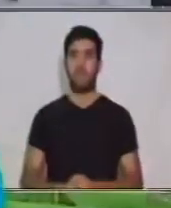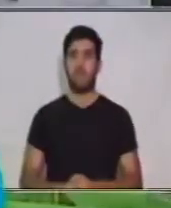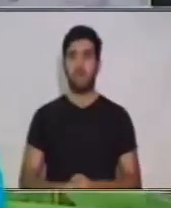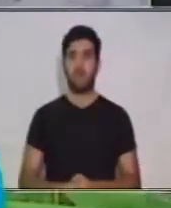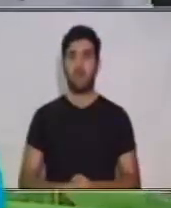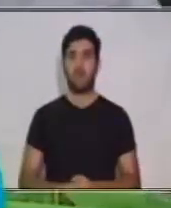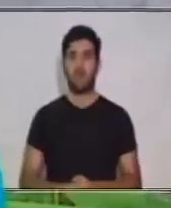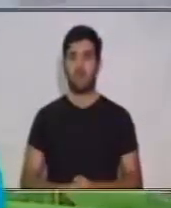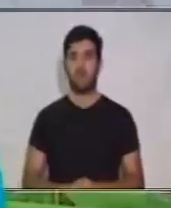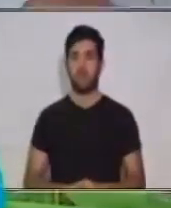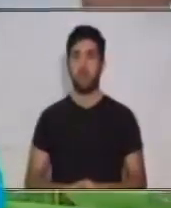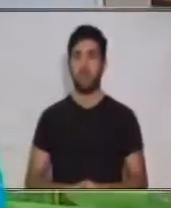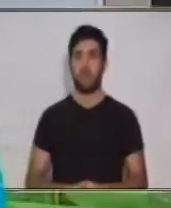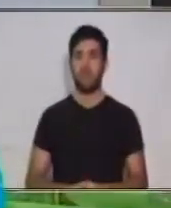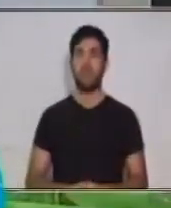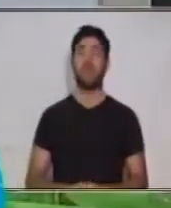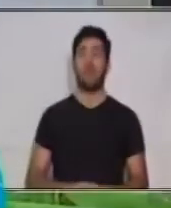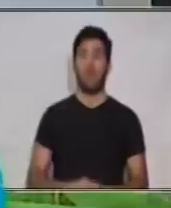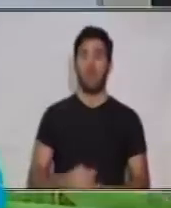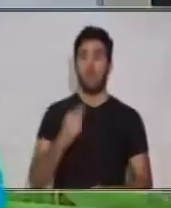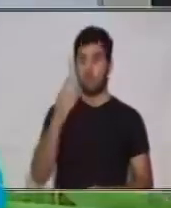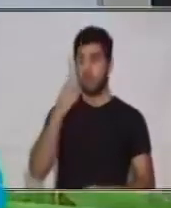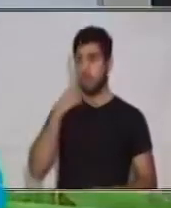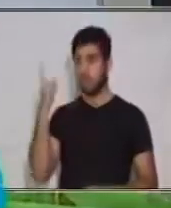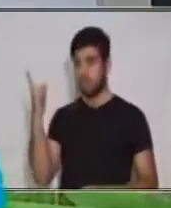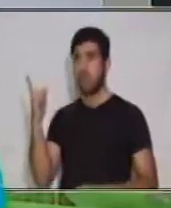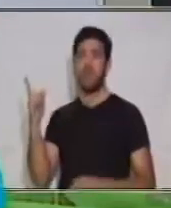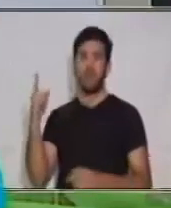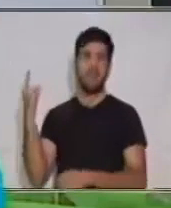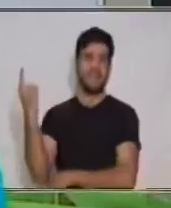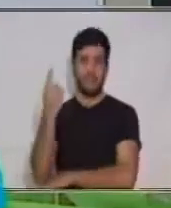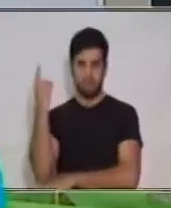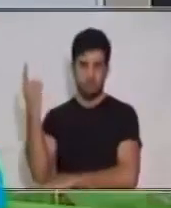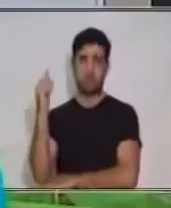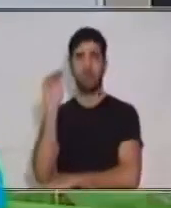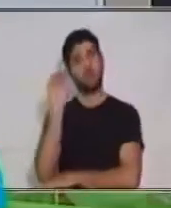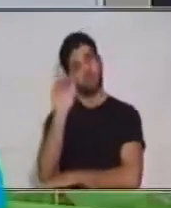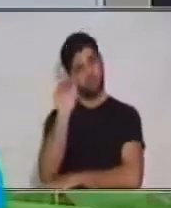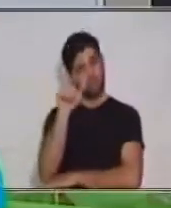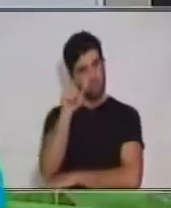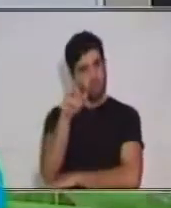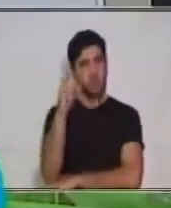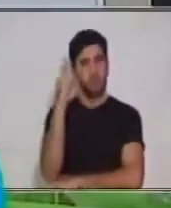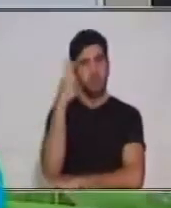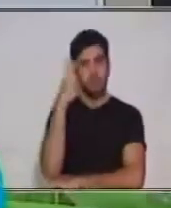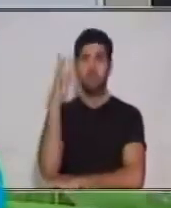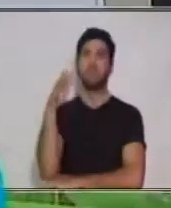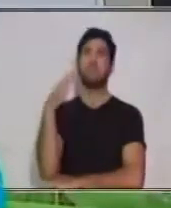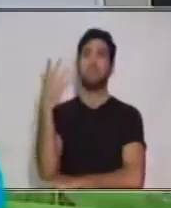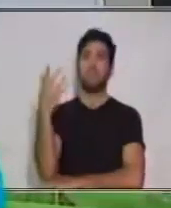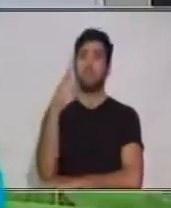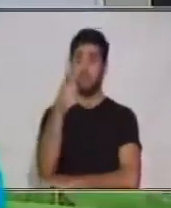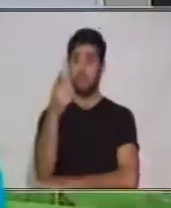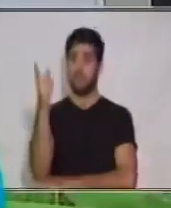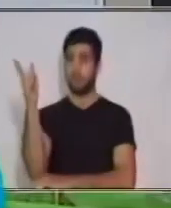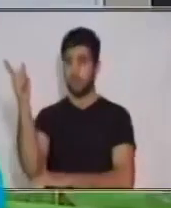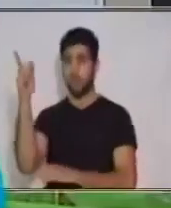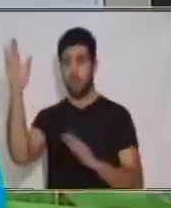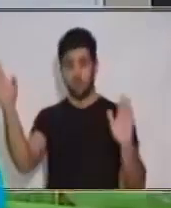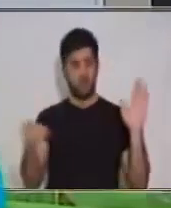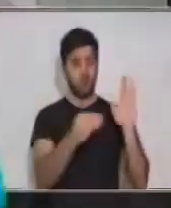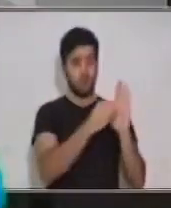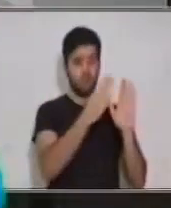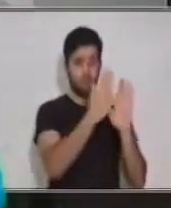Es importante mencionar nuevamente que lo que colocamos en la